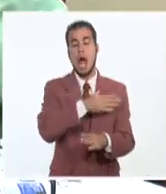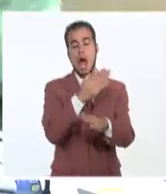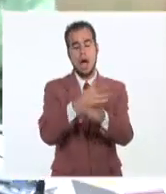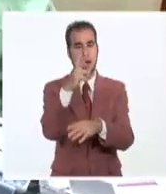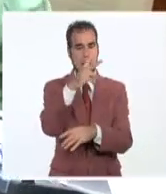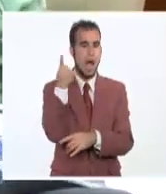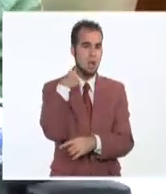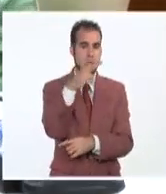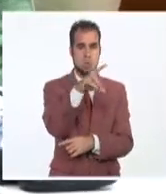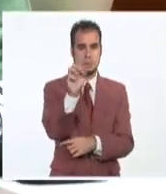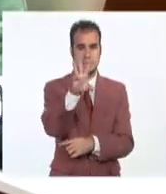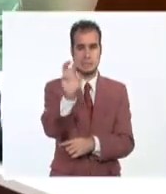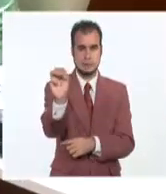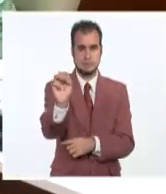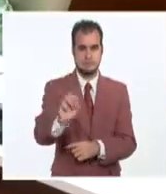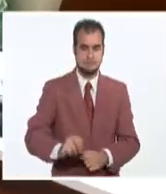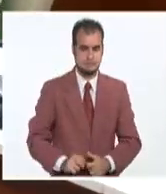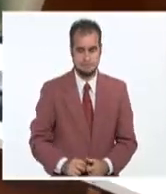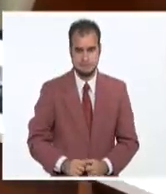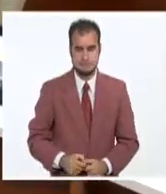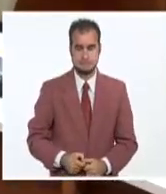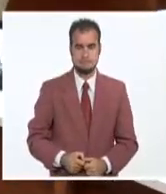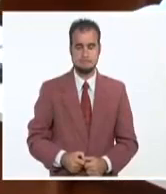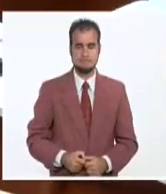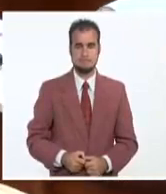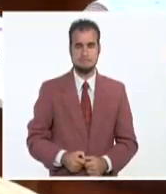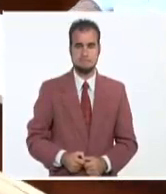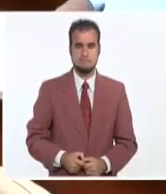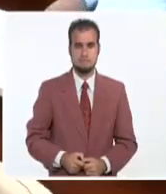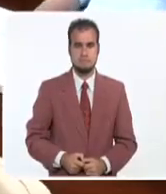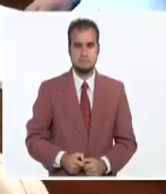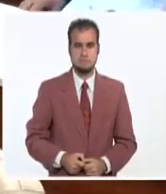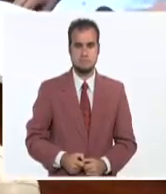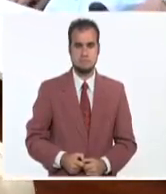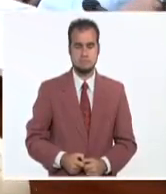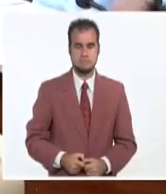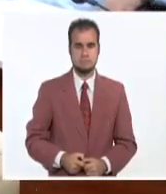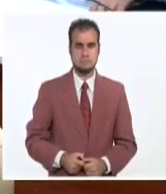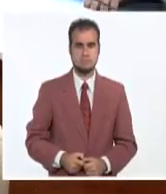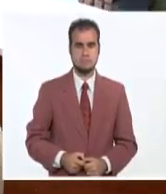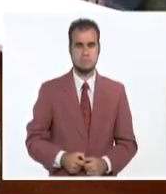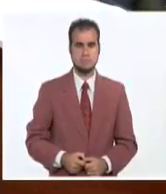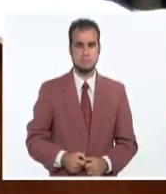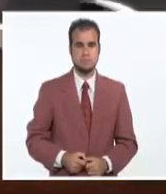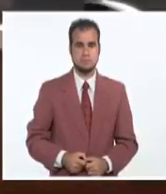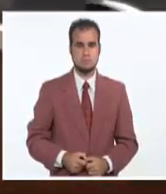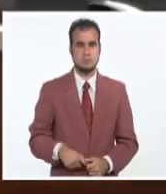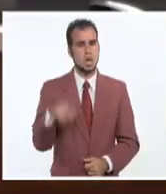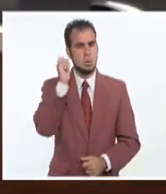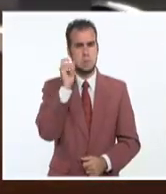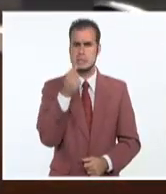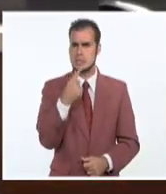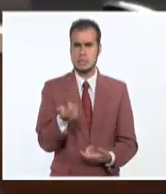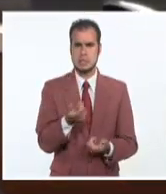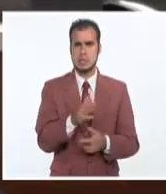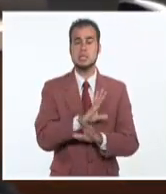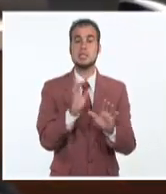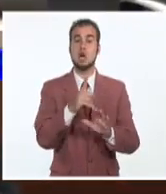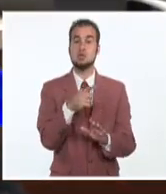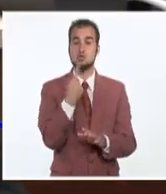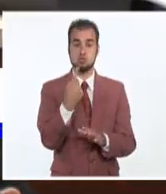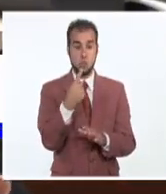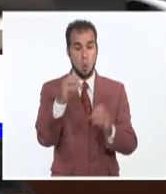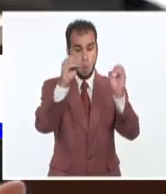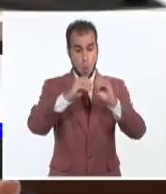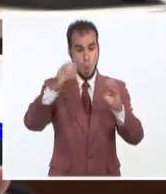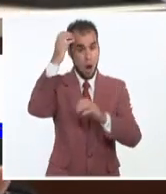2030. Es un trabajo que permite articular entre todos los organismos y